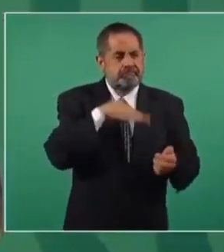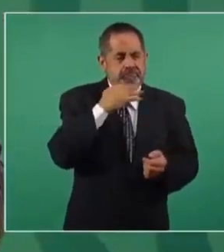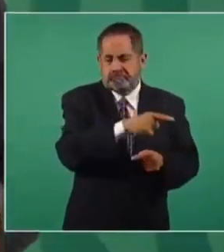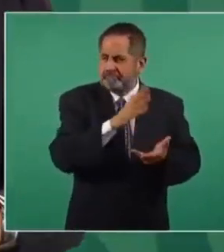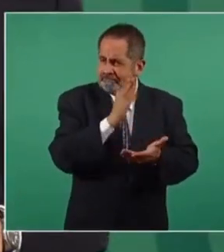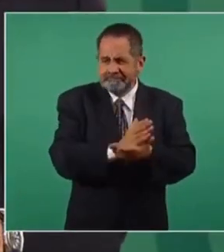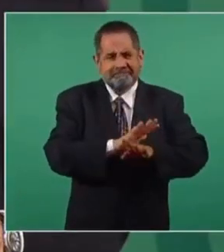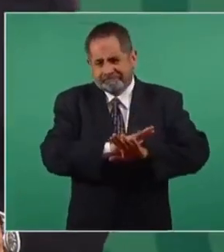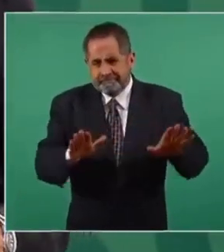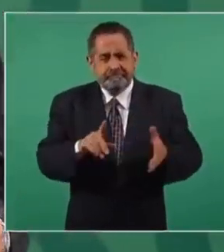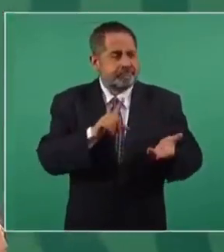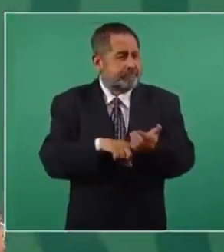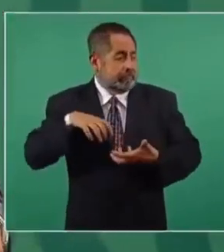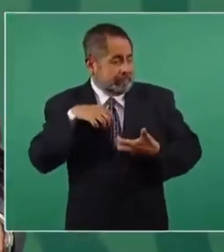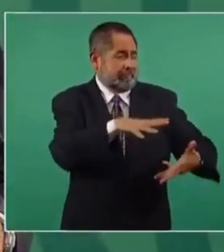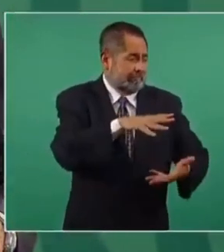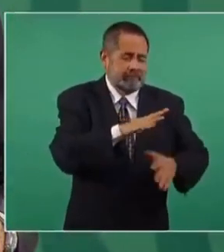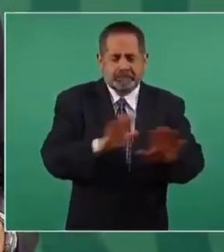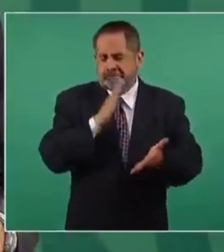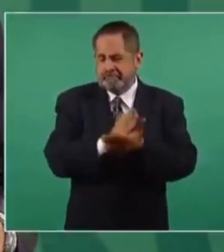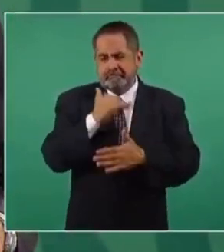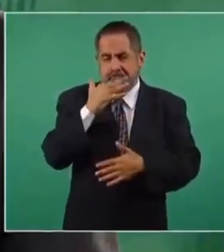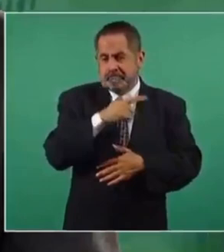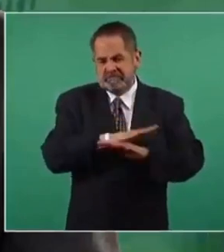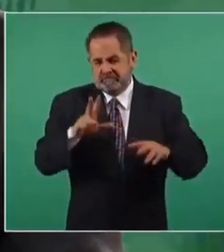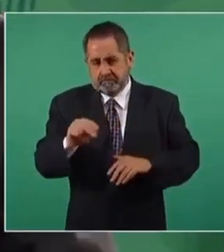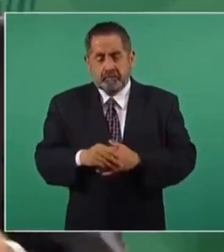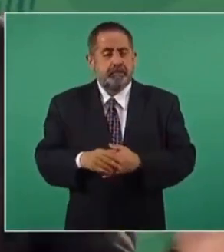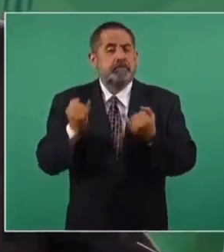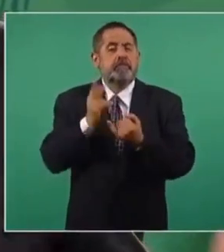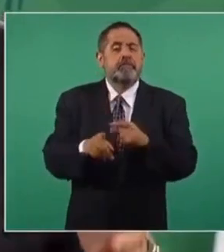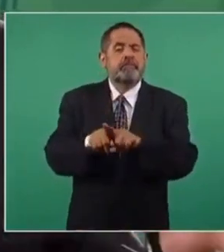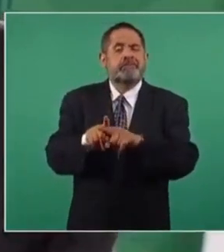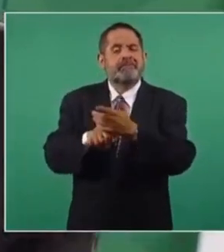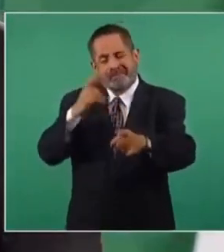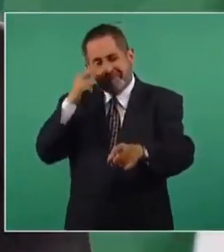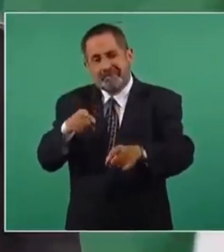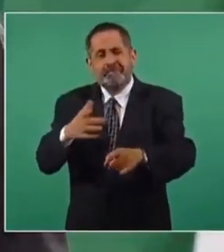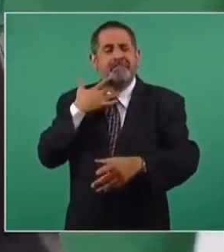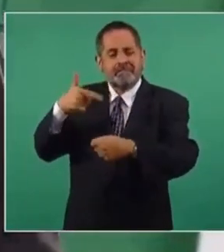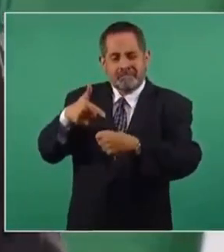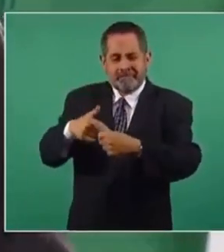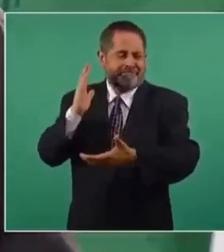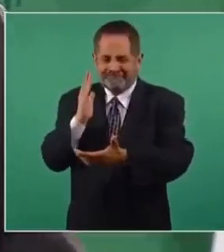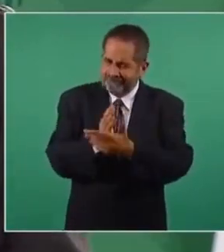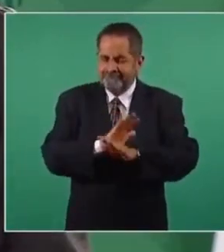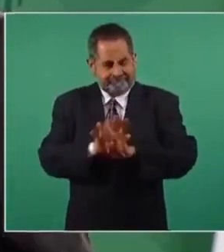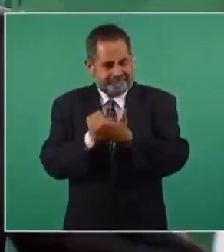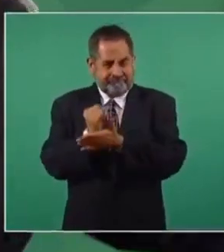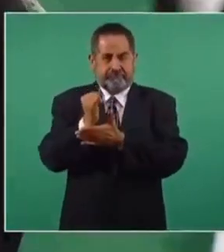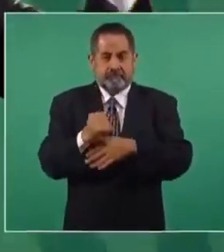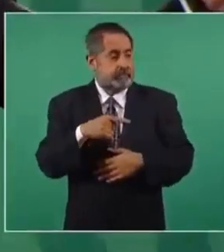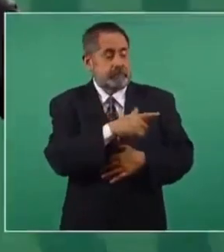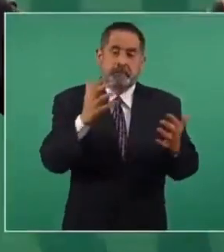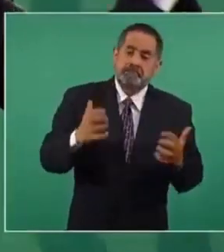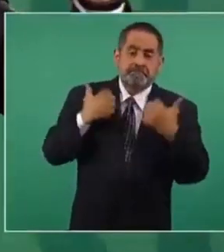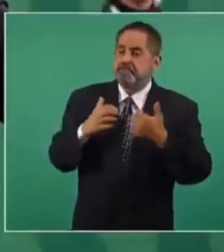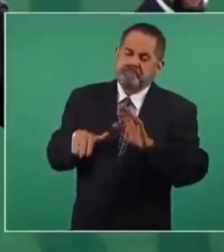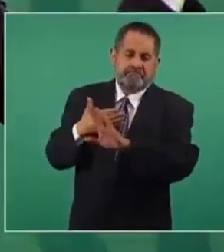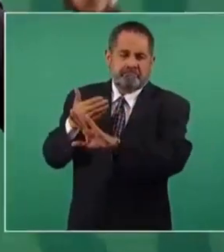la corrupción en compra de medicinas, así como decidimos acabar con el huachicol, pues se lanzaron